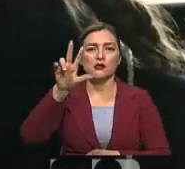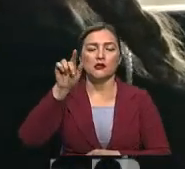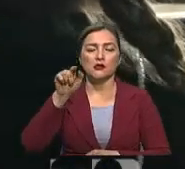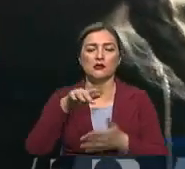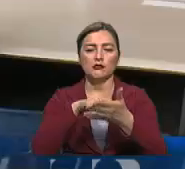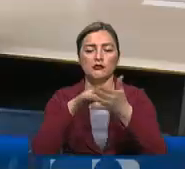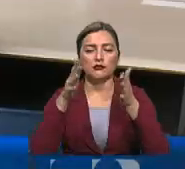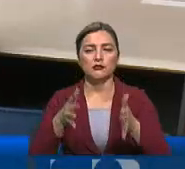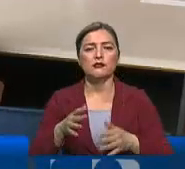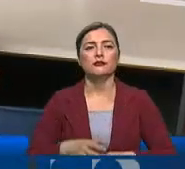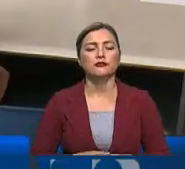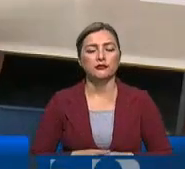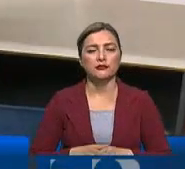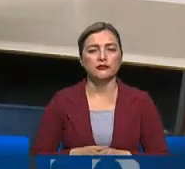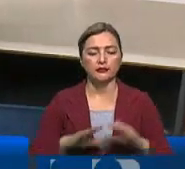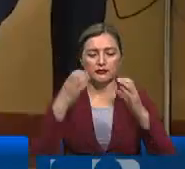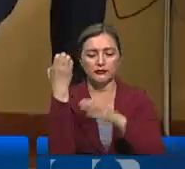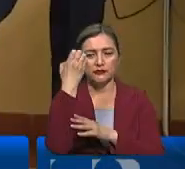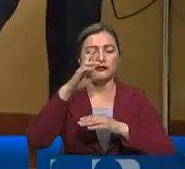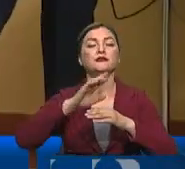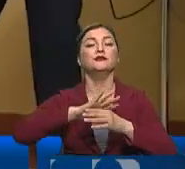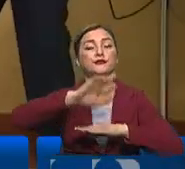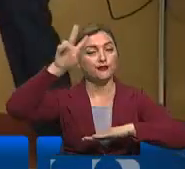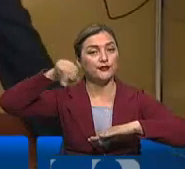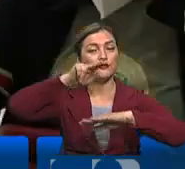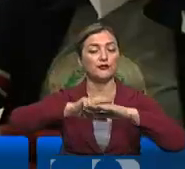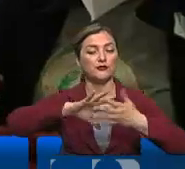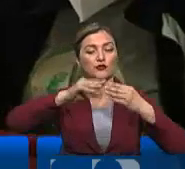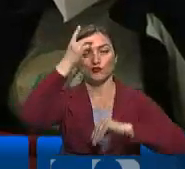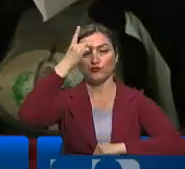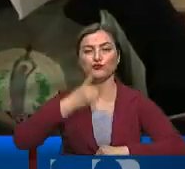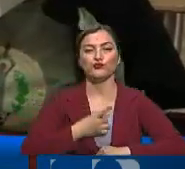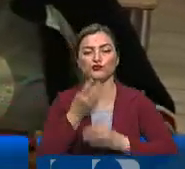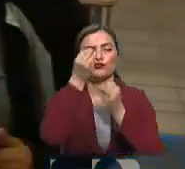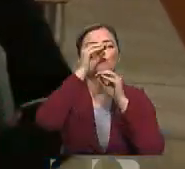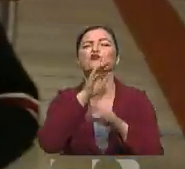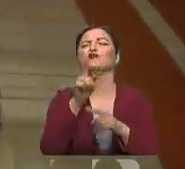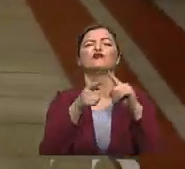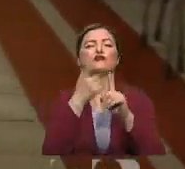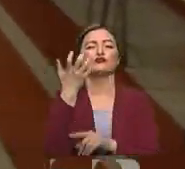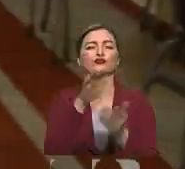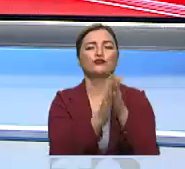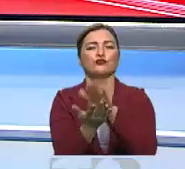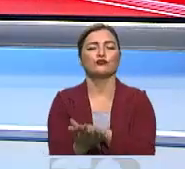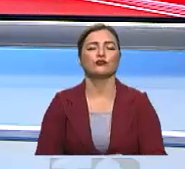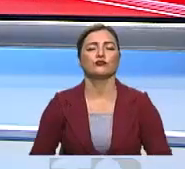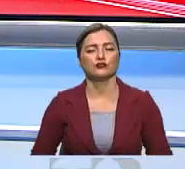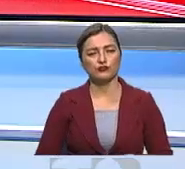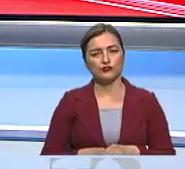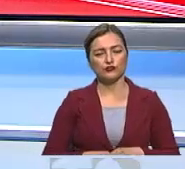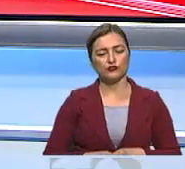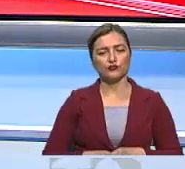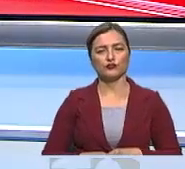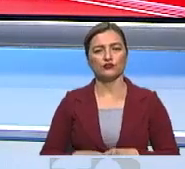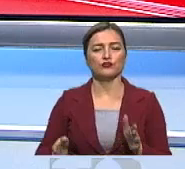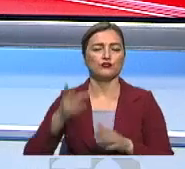675.193.000 estudiantes. La resolución del COE Nacional se conocerá el 15 de noviembre. Helen Quiñones, 24 horas.